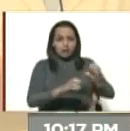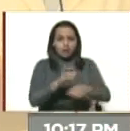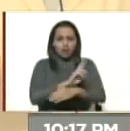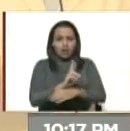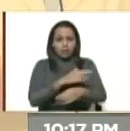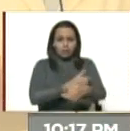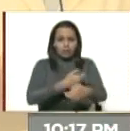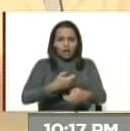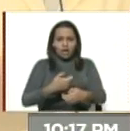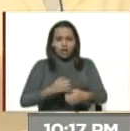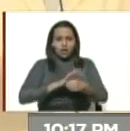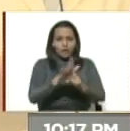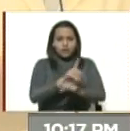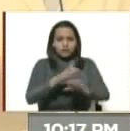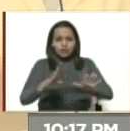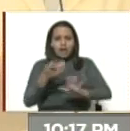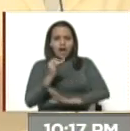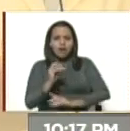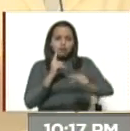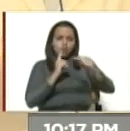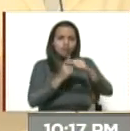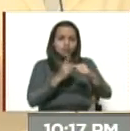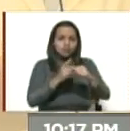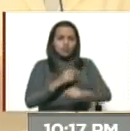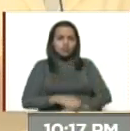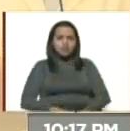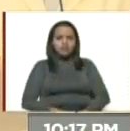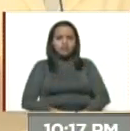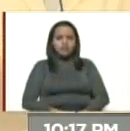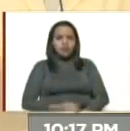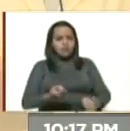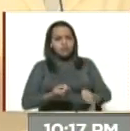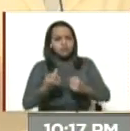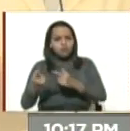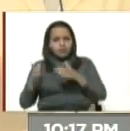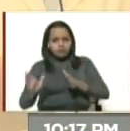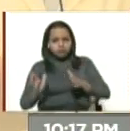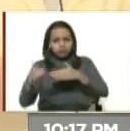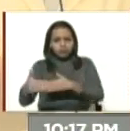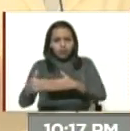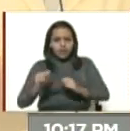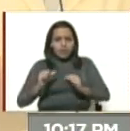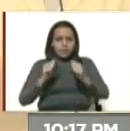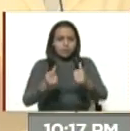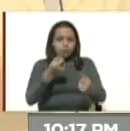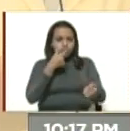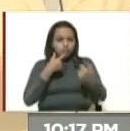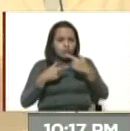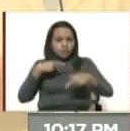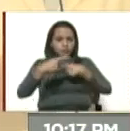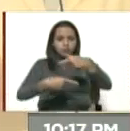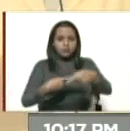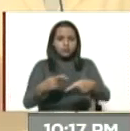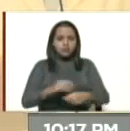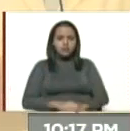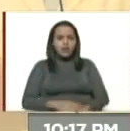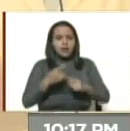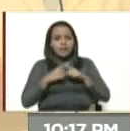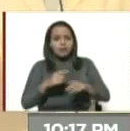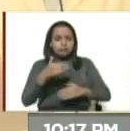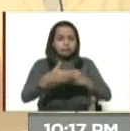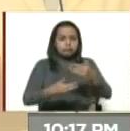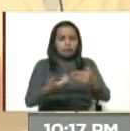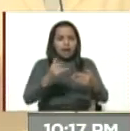para COVID-19 resultó positiva, fue aislado y se inició tratamiento según el protocolo, pero la evolución